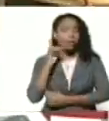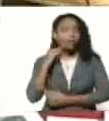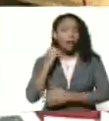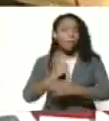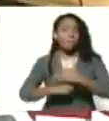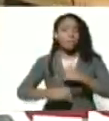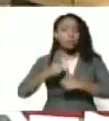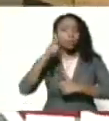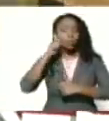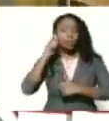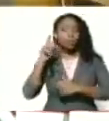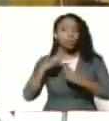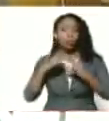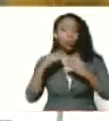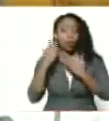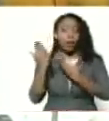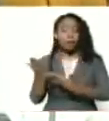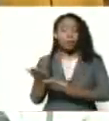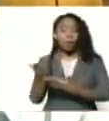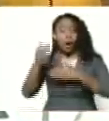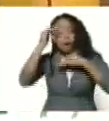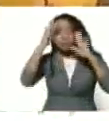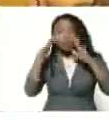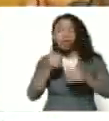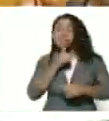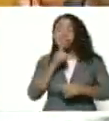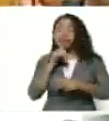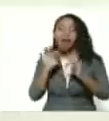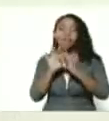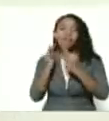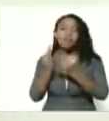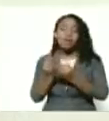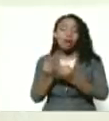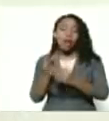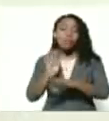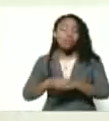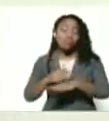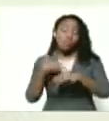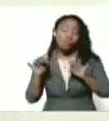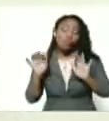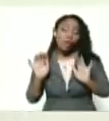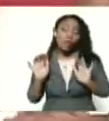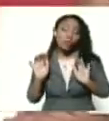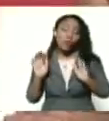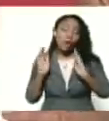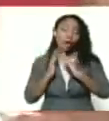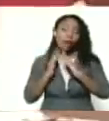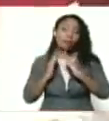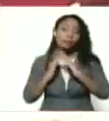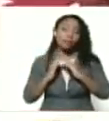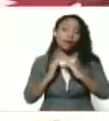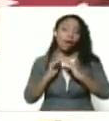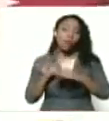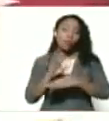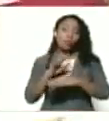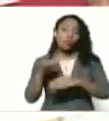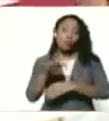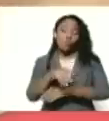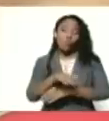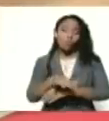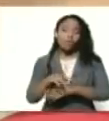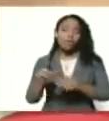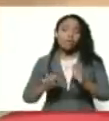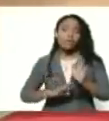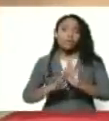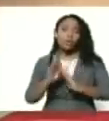parto humanizado. Bueno, todo eso para atender ¿a quién? A la familia y, por supuesto, el hogar donde se desarrollan las distintas